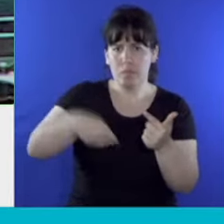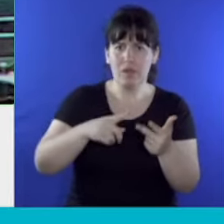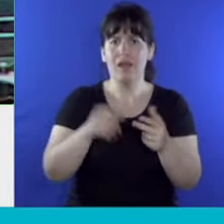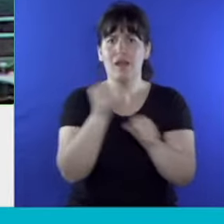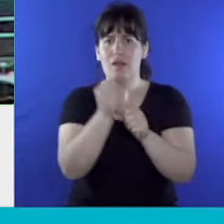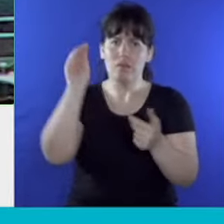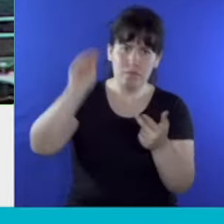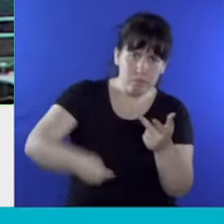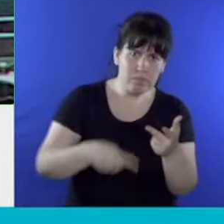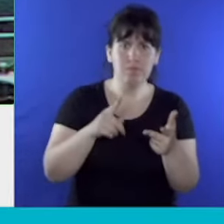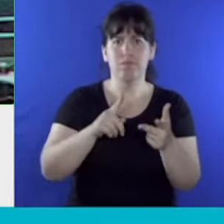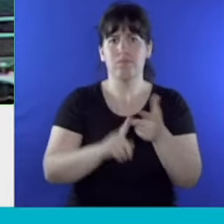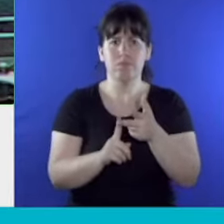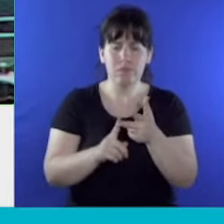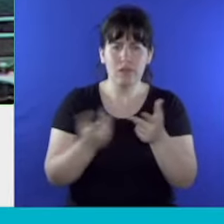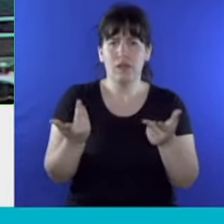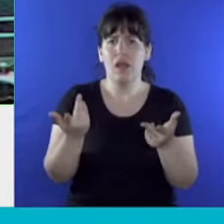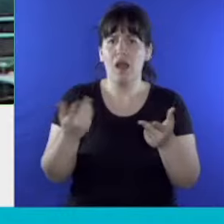de la informalidad laboral,